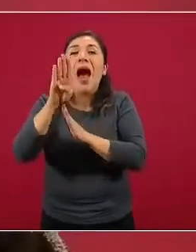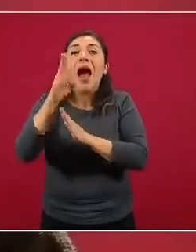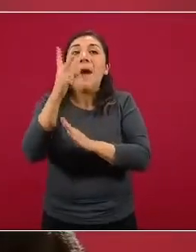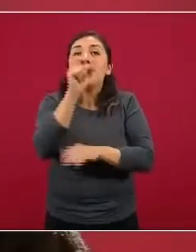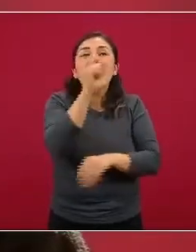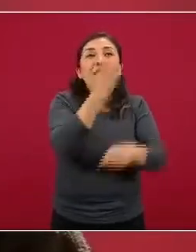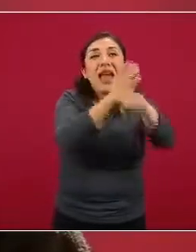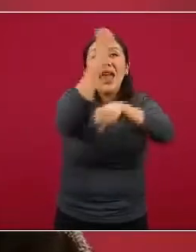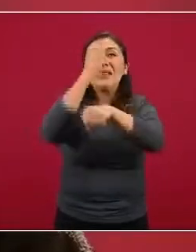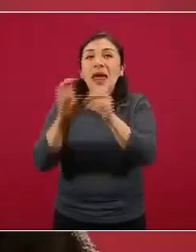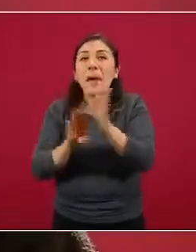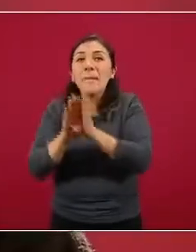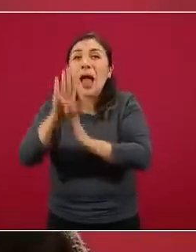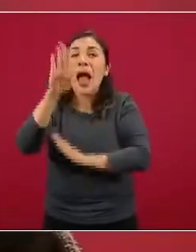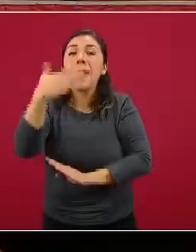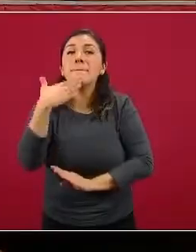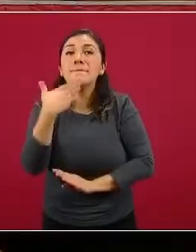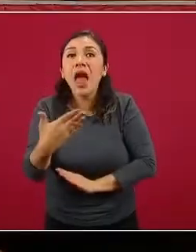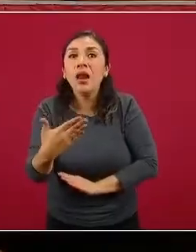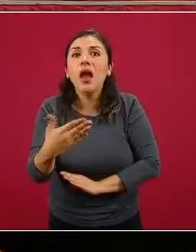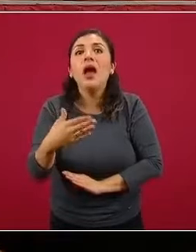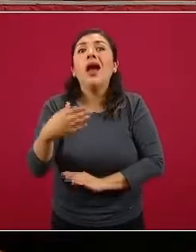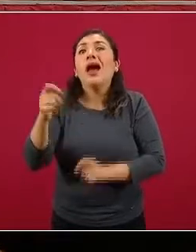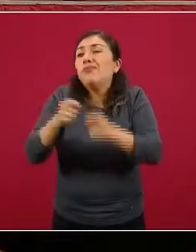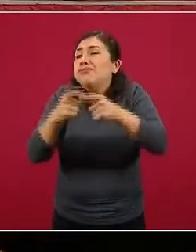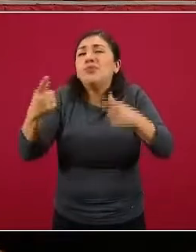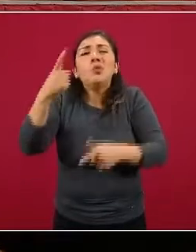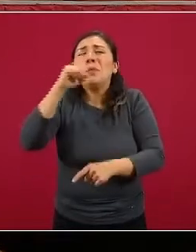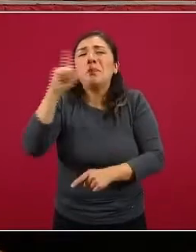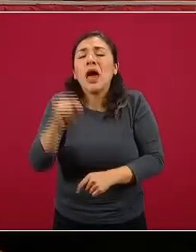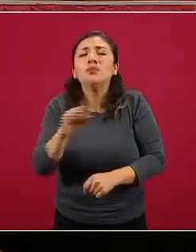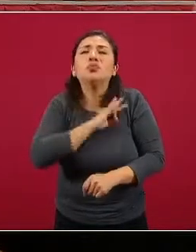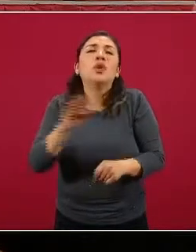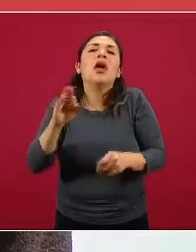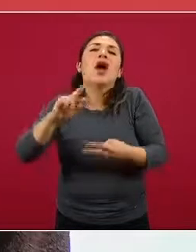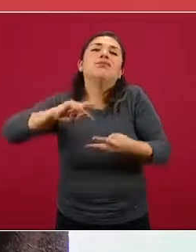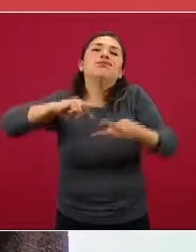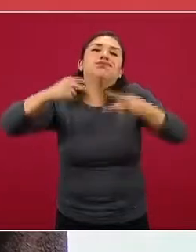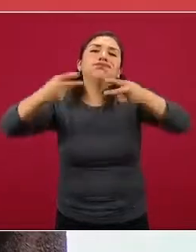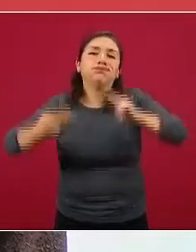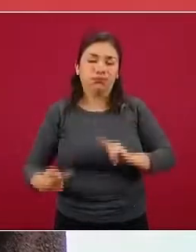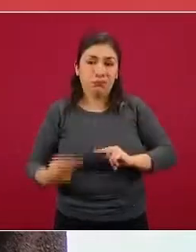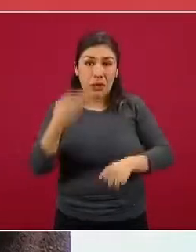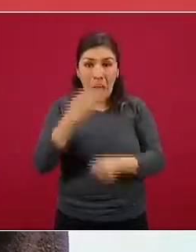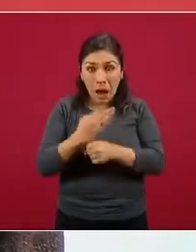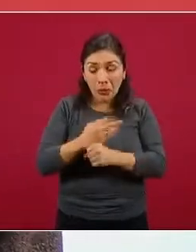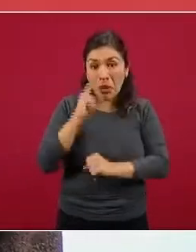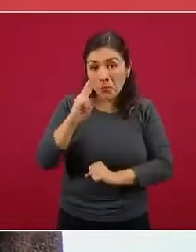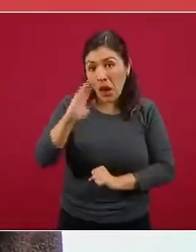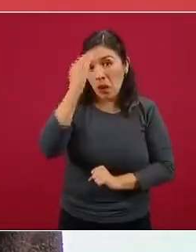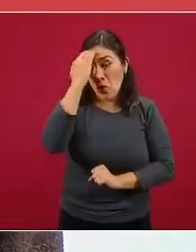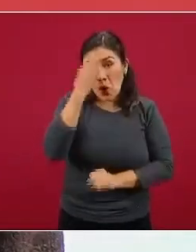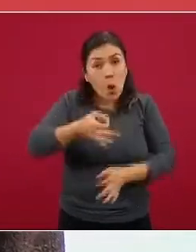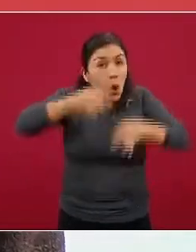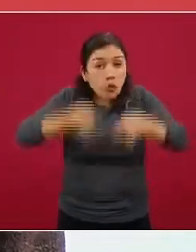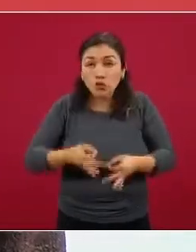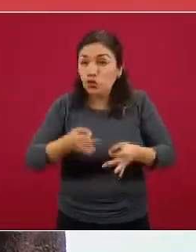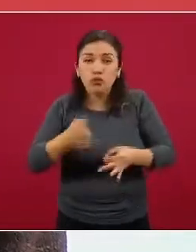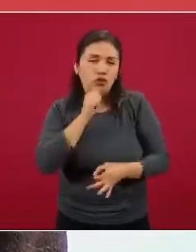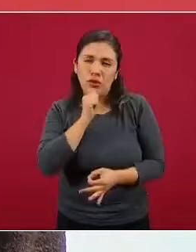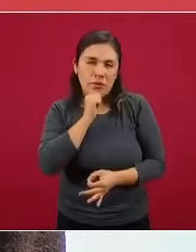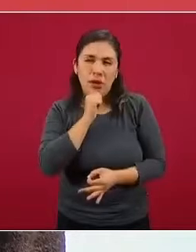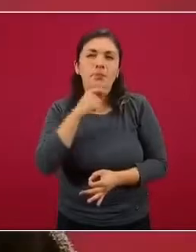entidades federativas que ya se encuentran en una fase de descenso. Hasta el momento conocemos, pero no de una manera